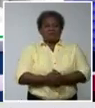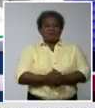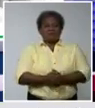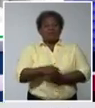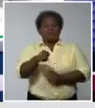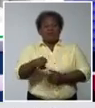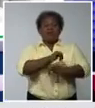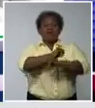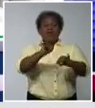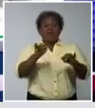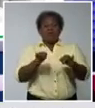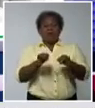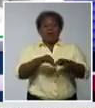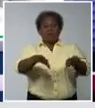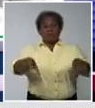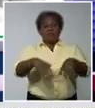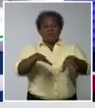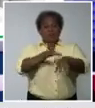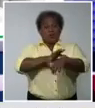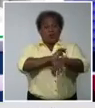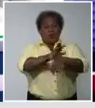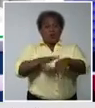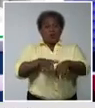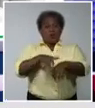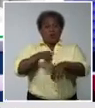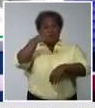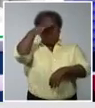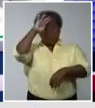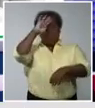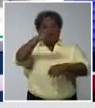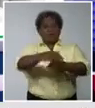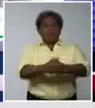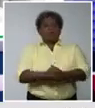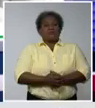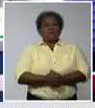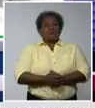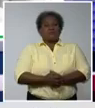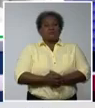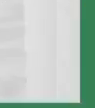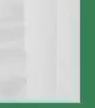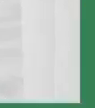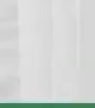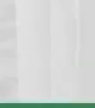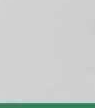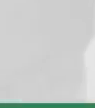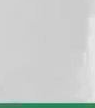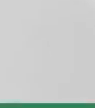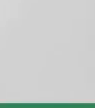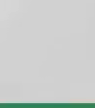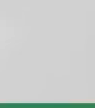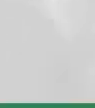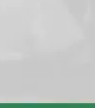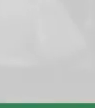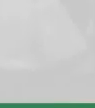actualizar la situación epidemiológica de nuestro país. Pasen buenos días.